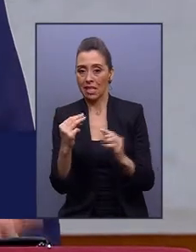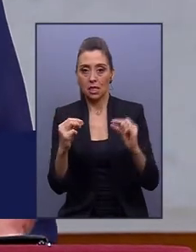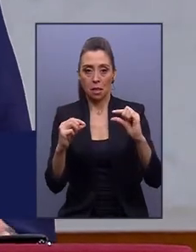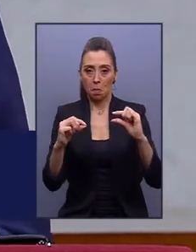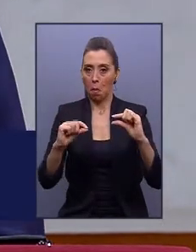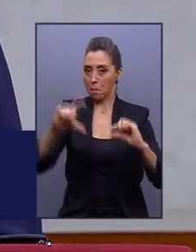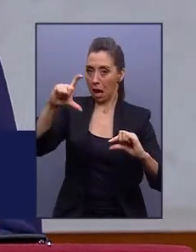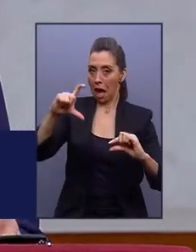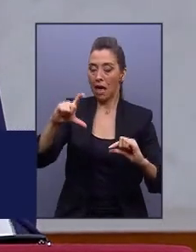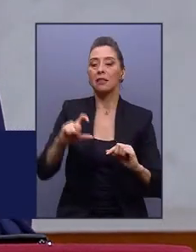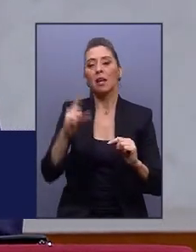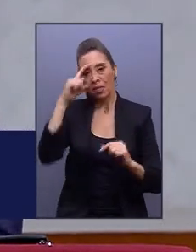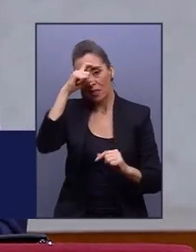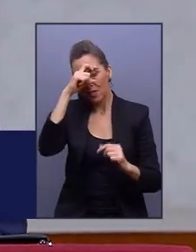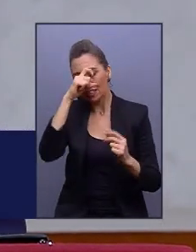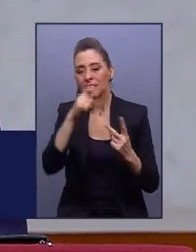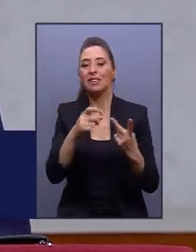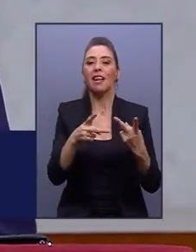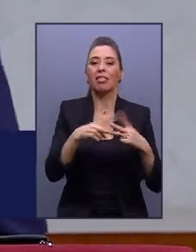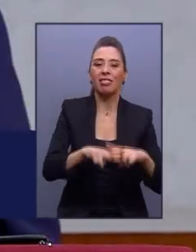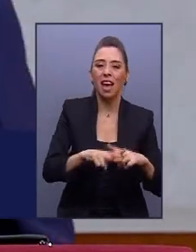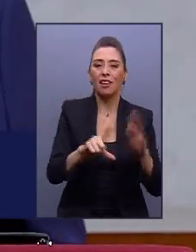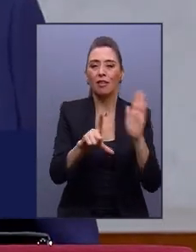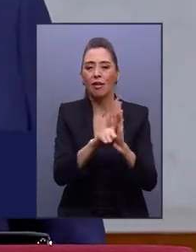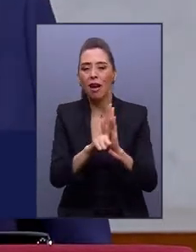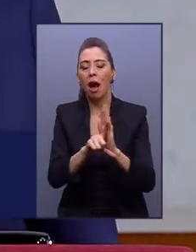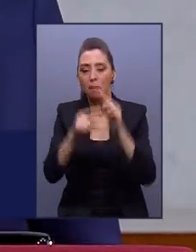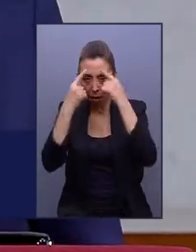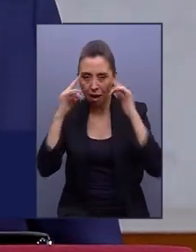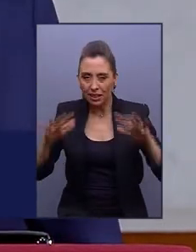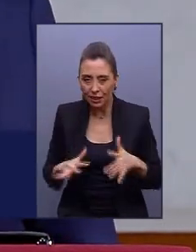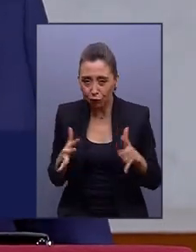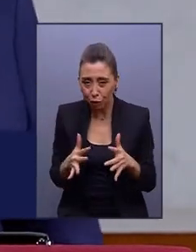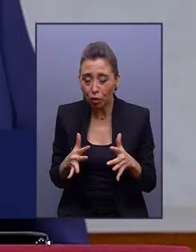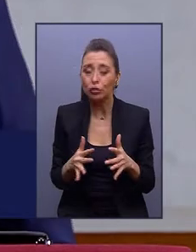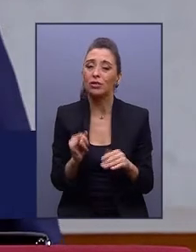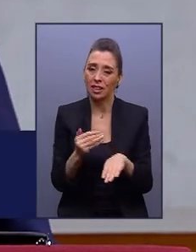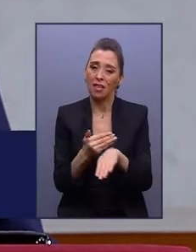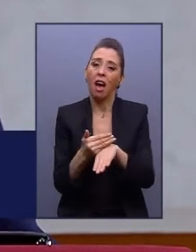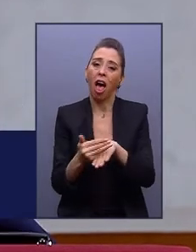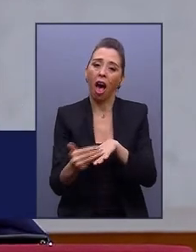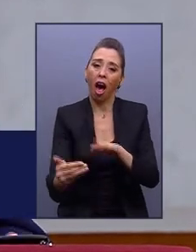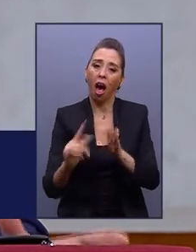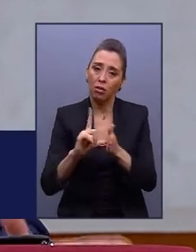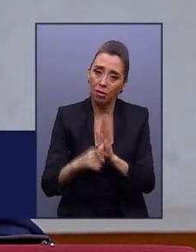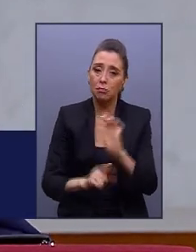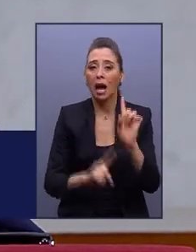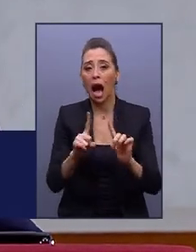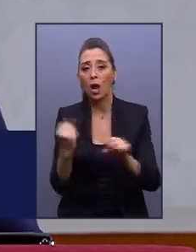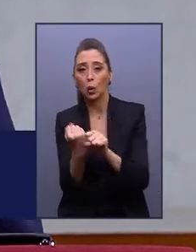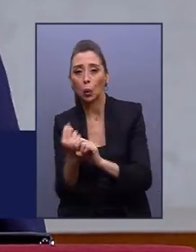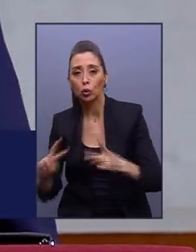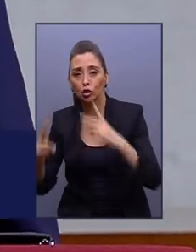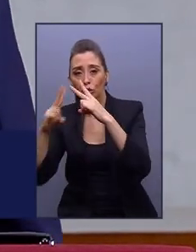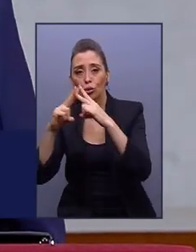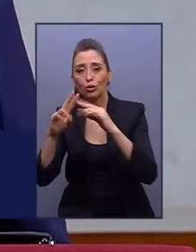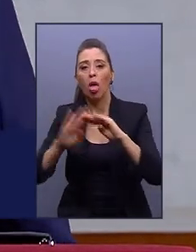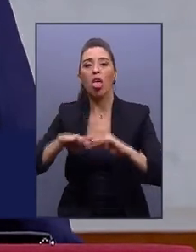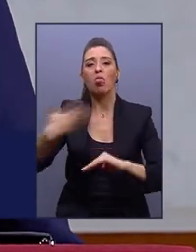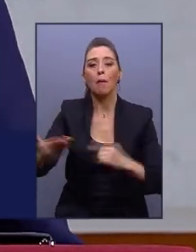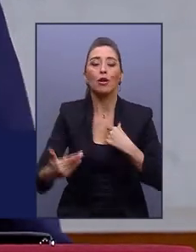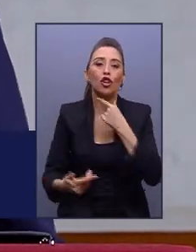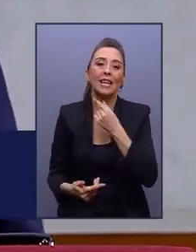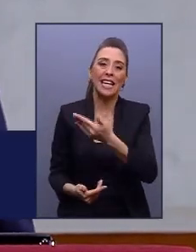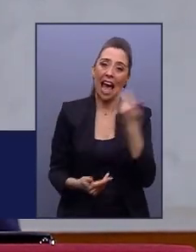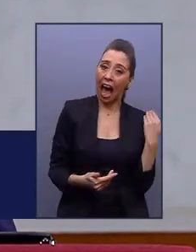dificultades técnicas y jurídicas de materializar un esfuerzo en esta envergadura han significado algunos atrasos. Puede que algunas obras partan después de lo que yo